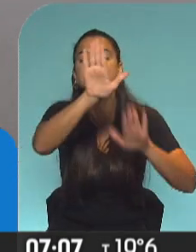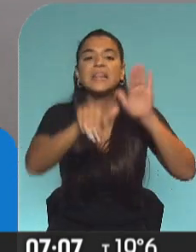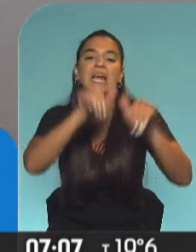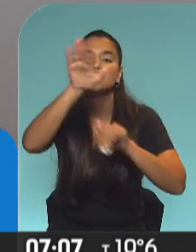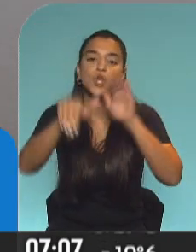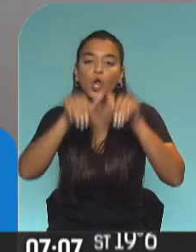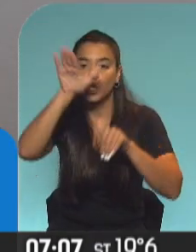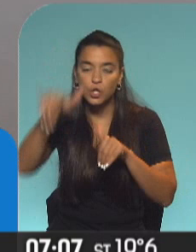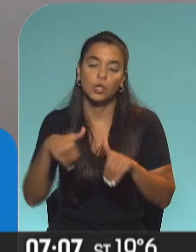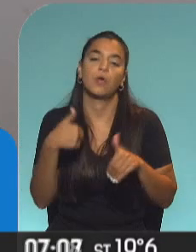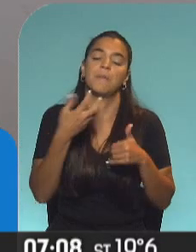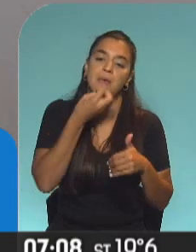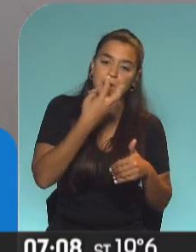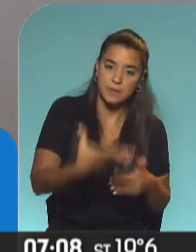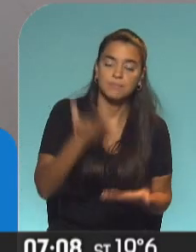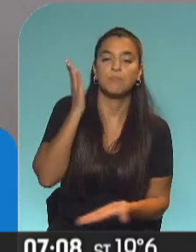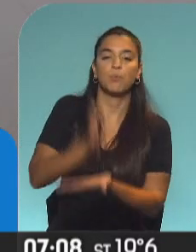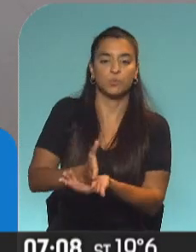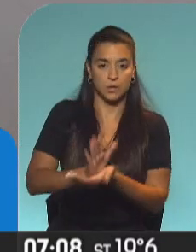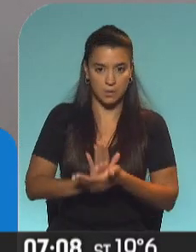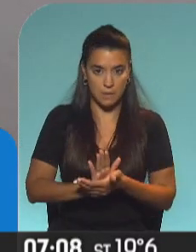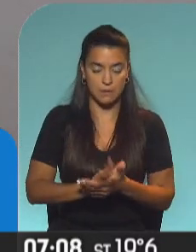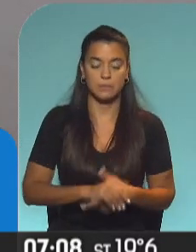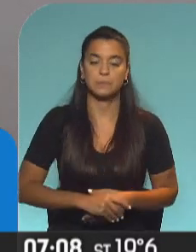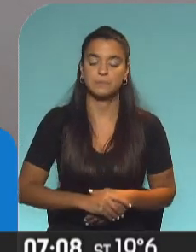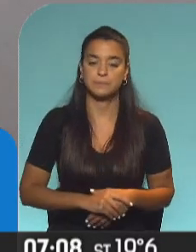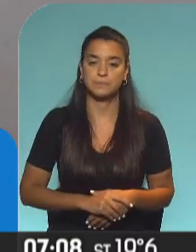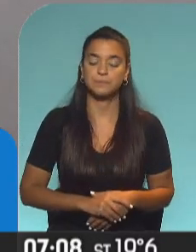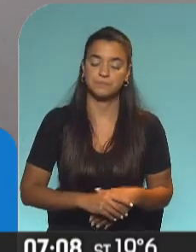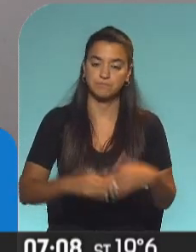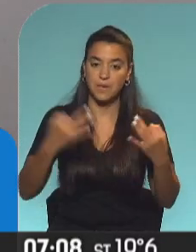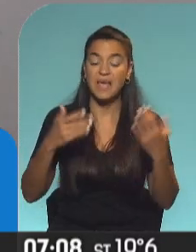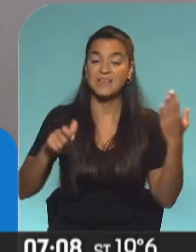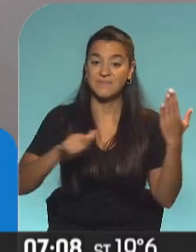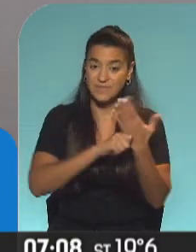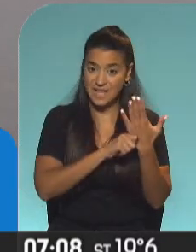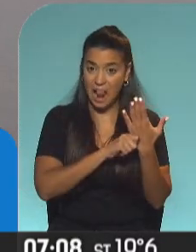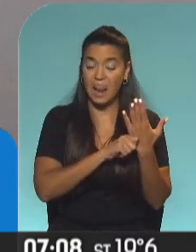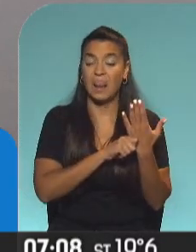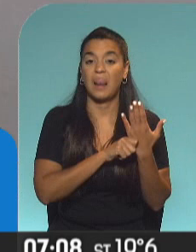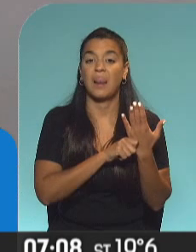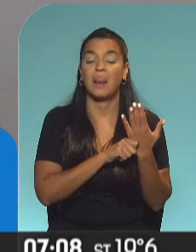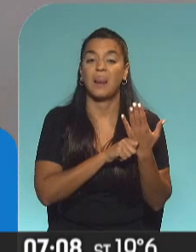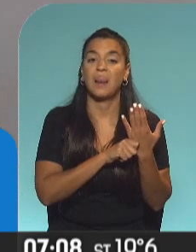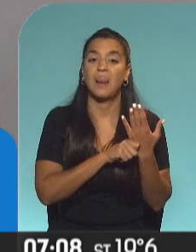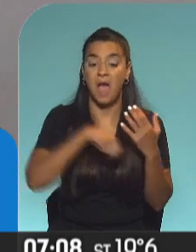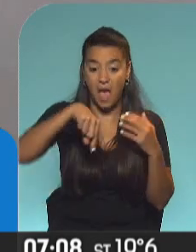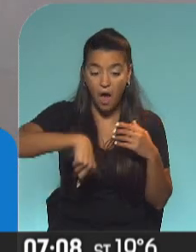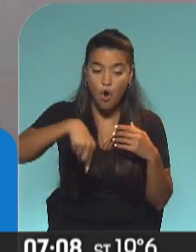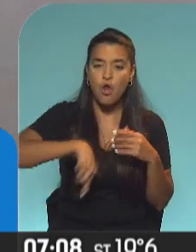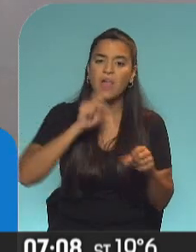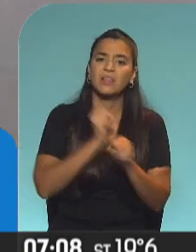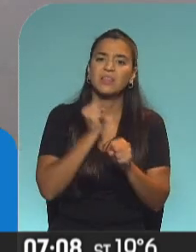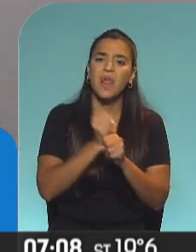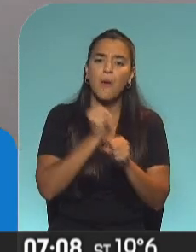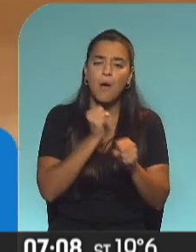citaciones a declaración imputativa. El fiscal está en una tarea